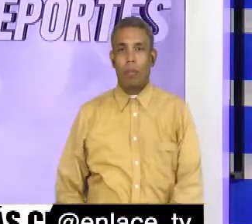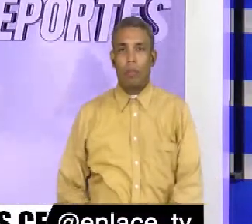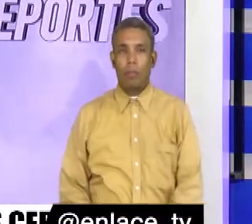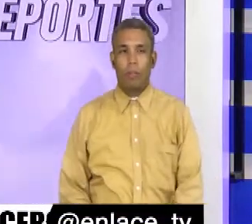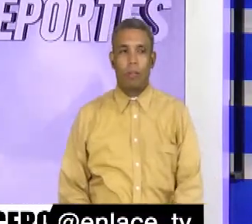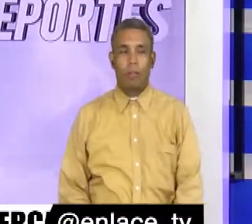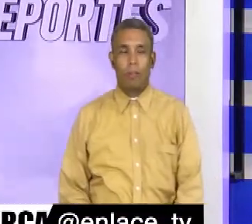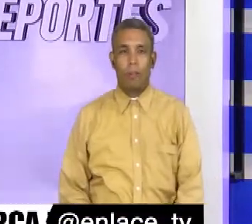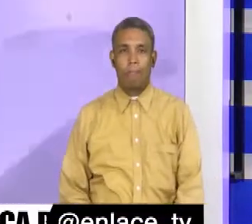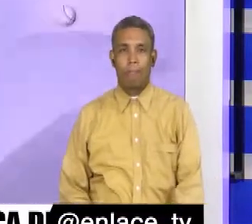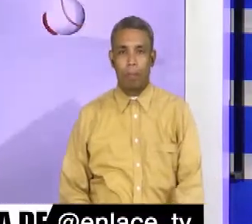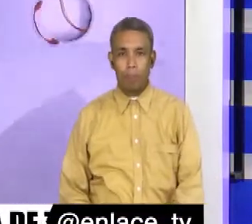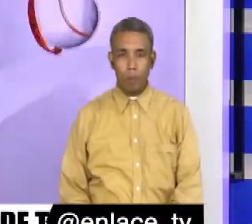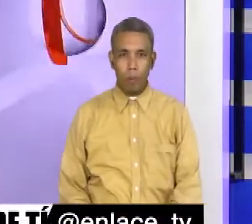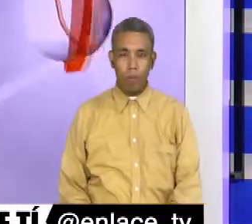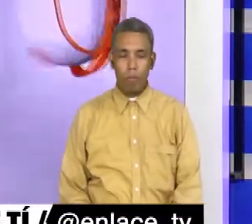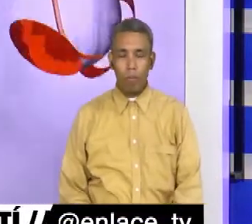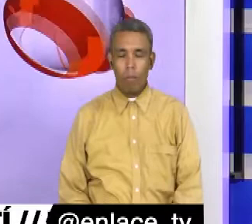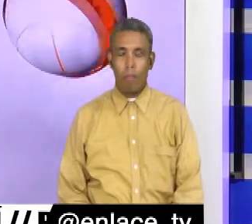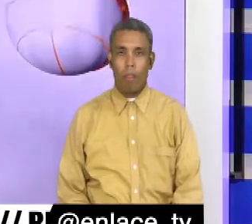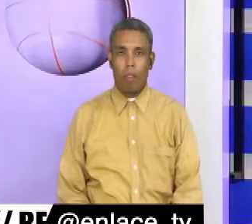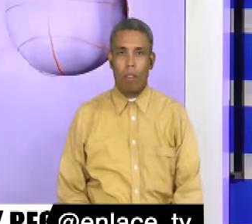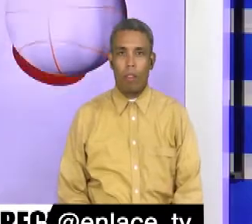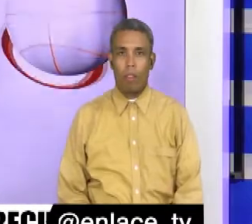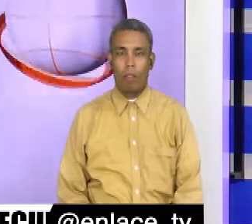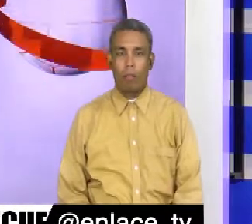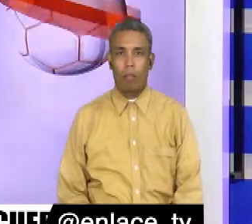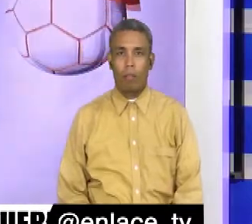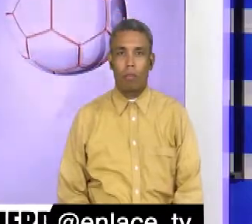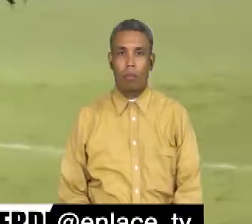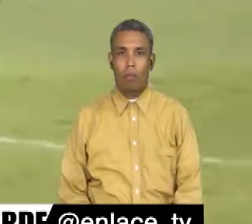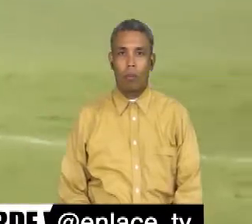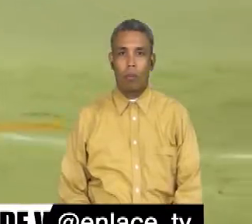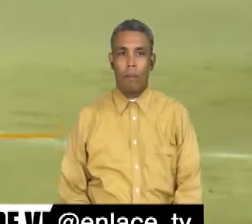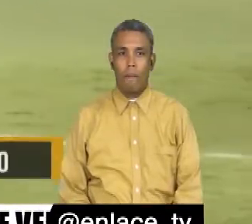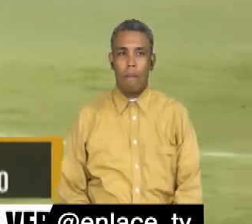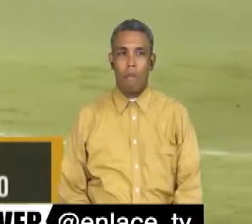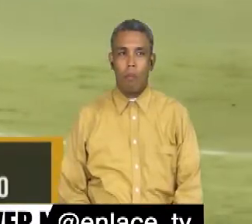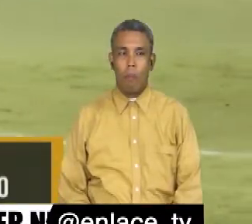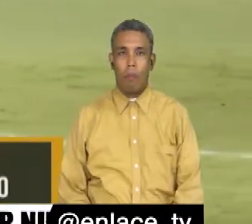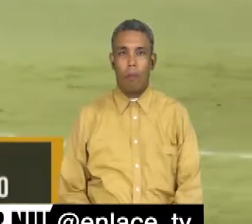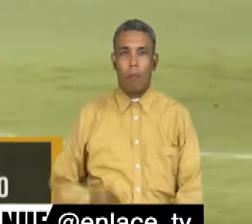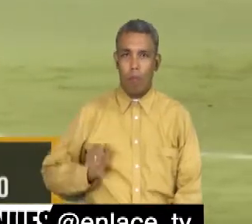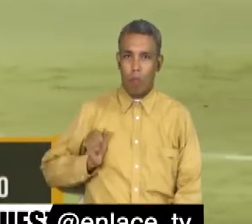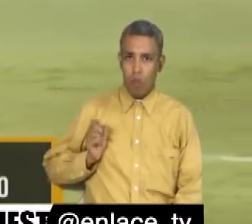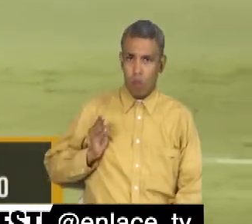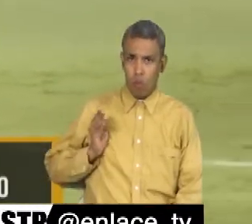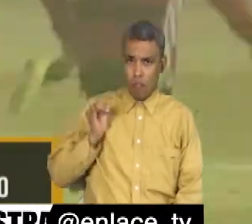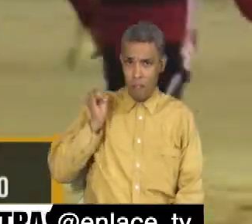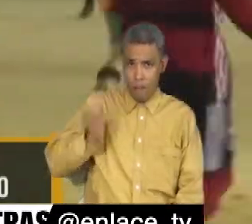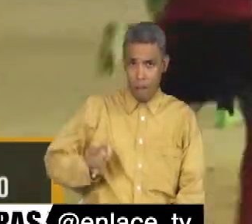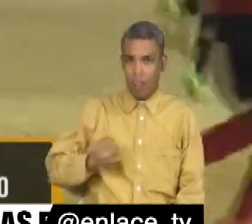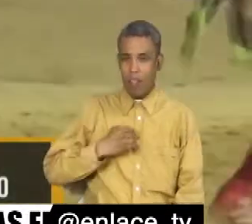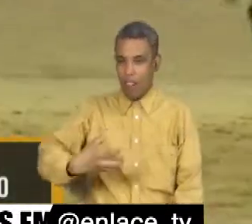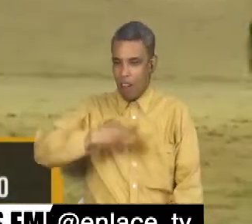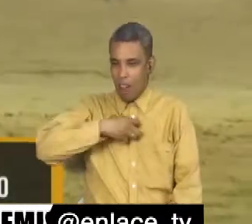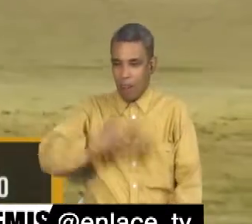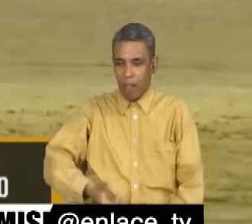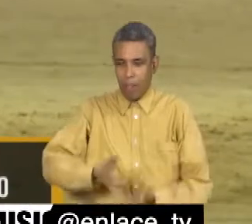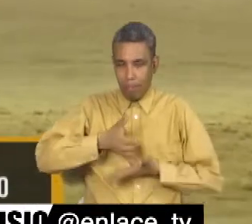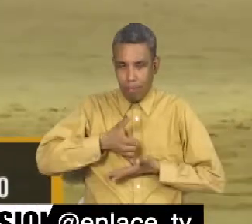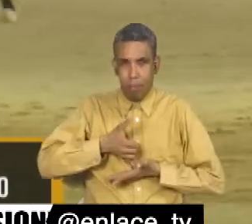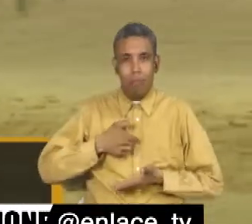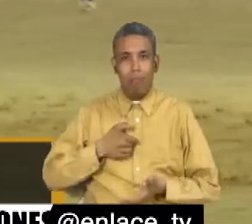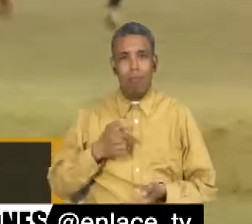celebrado en la cancha de fútbol del barrio La Floresta en la Comuna 3. El Club Infantas se quedó con el título de campeón del primer torneo de fútbol